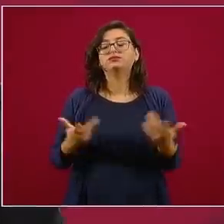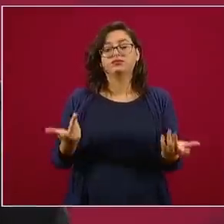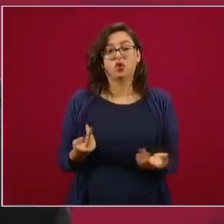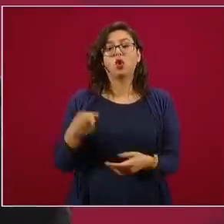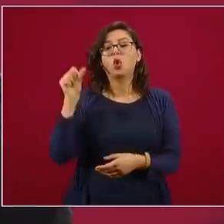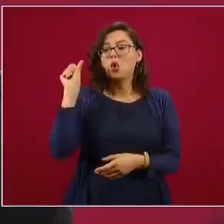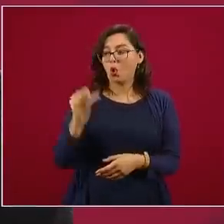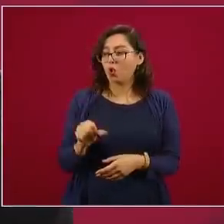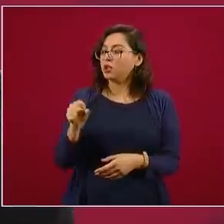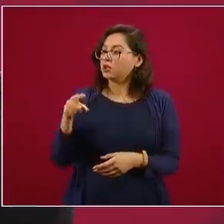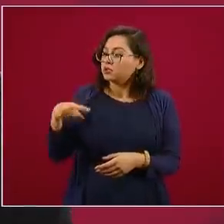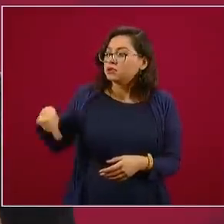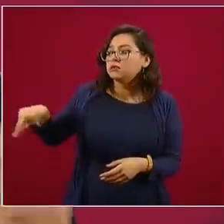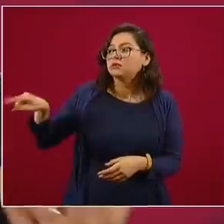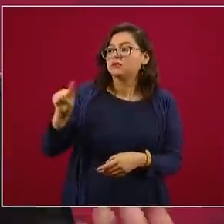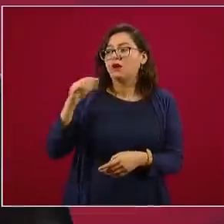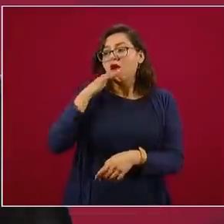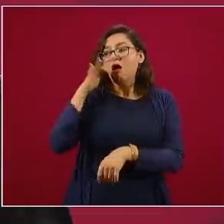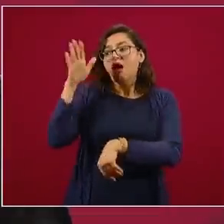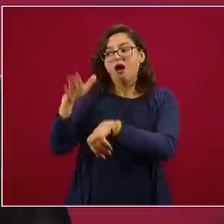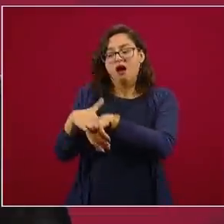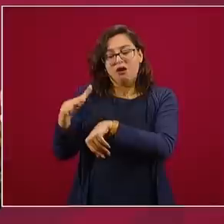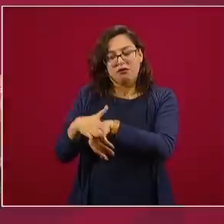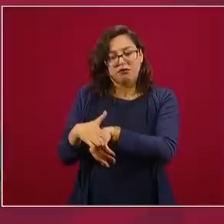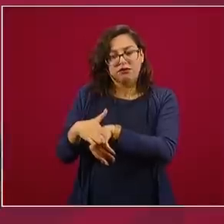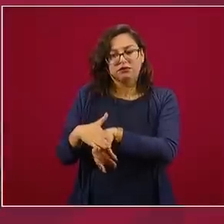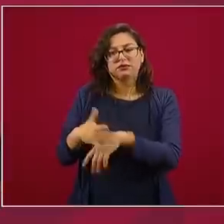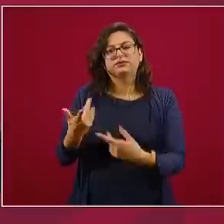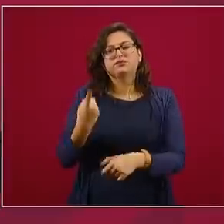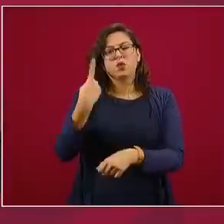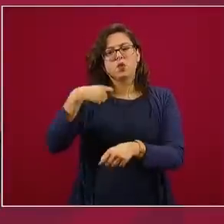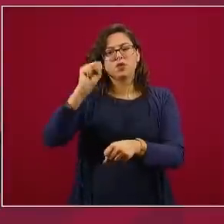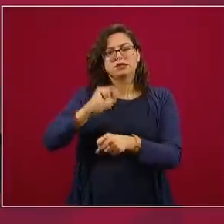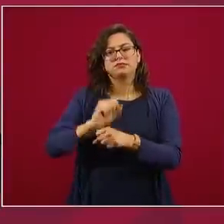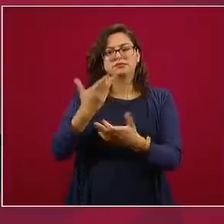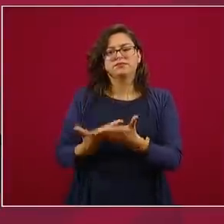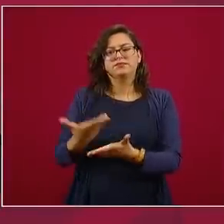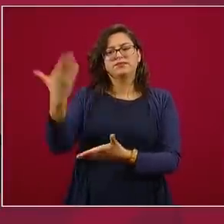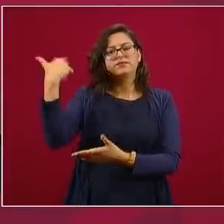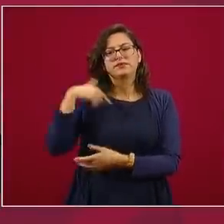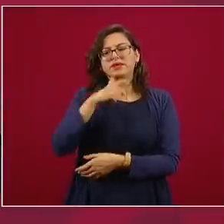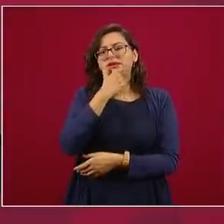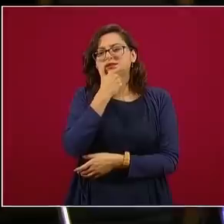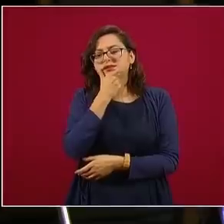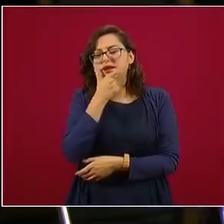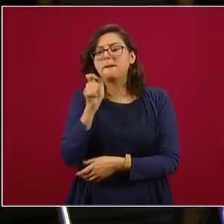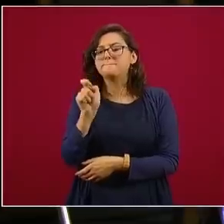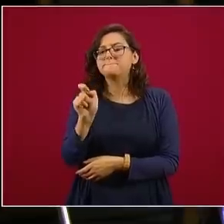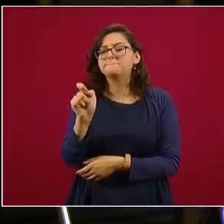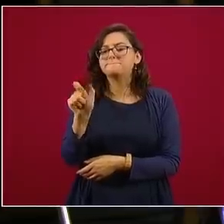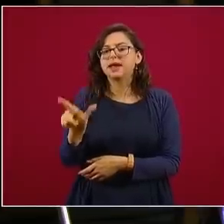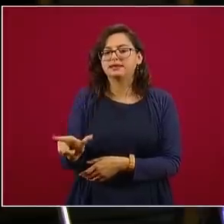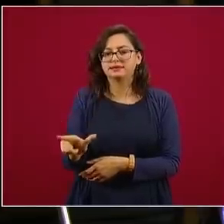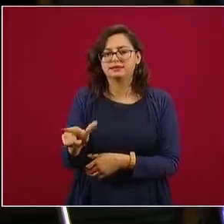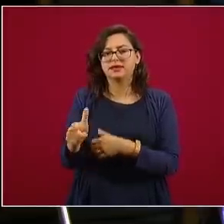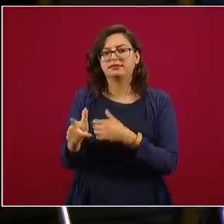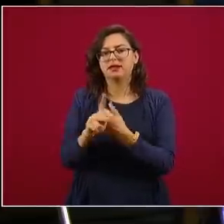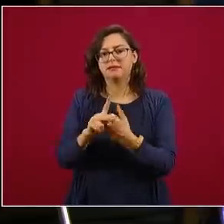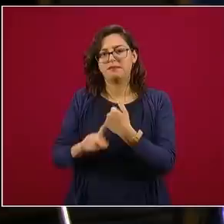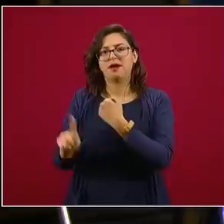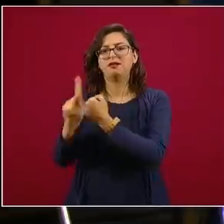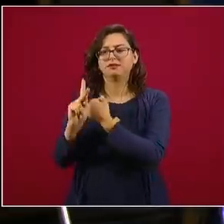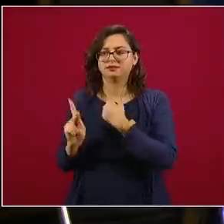integrantes. La semana pasada tuvimos una reunión con Reino Unido de la Gran Bretaña, hubo 27 países. Entonces